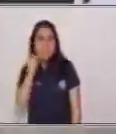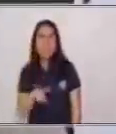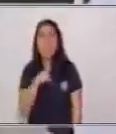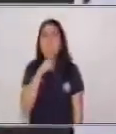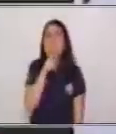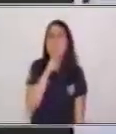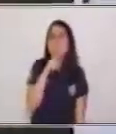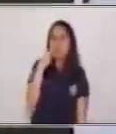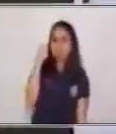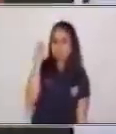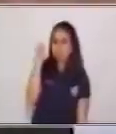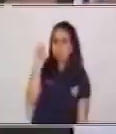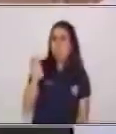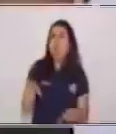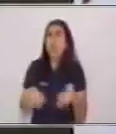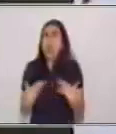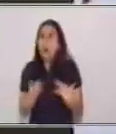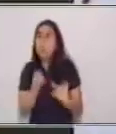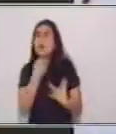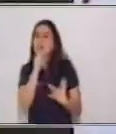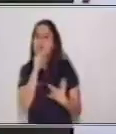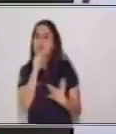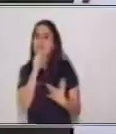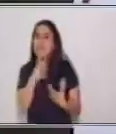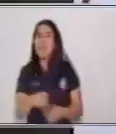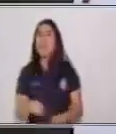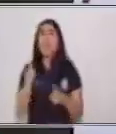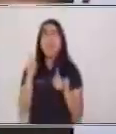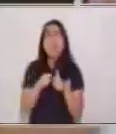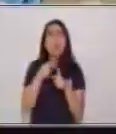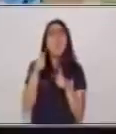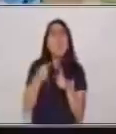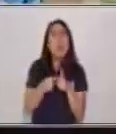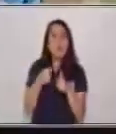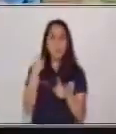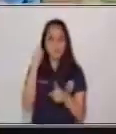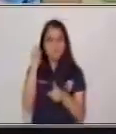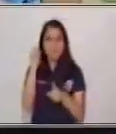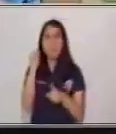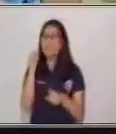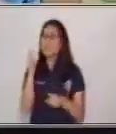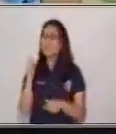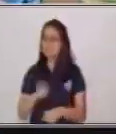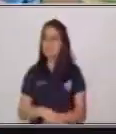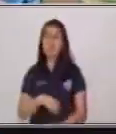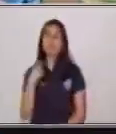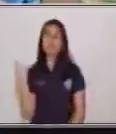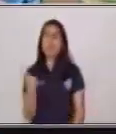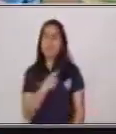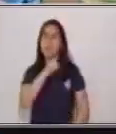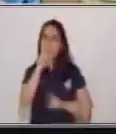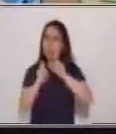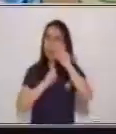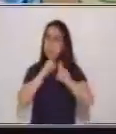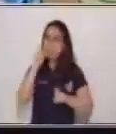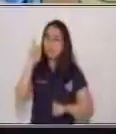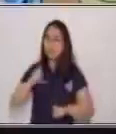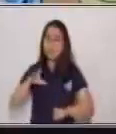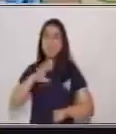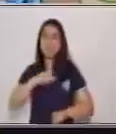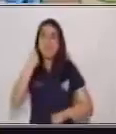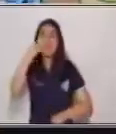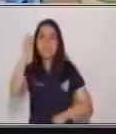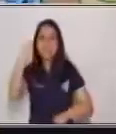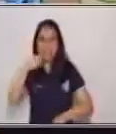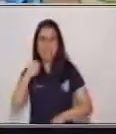Y en este lado tenemos, te puse algunos ejercicios, por favor cópialos en tu cuaderno, para que